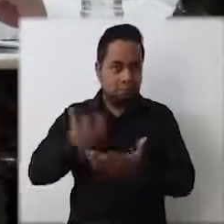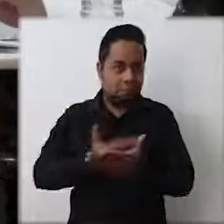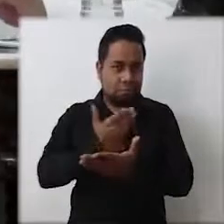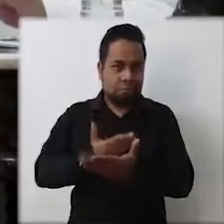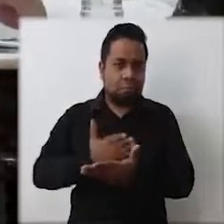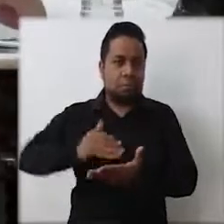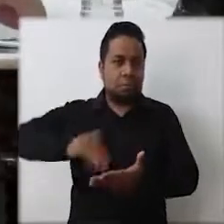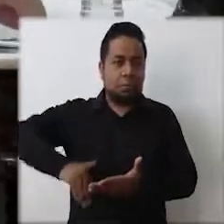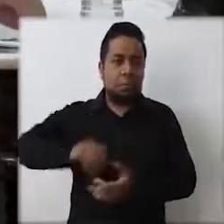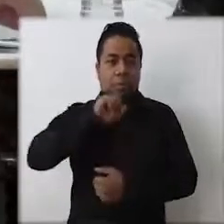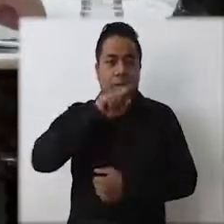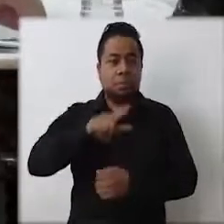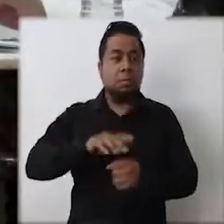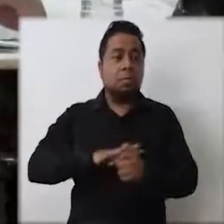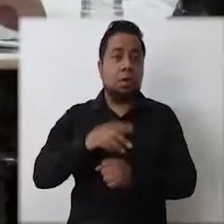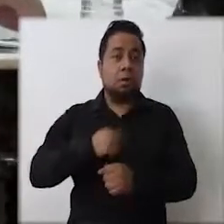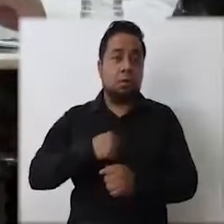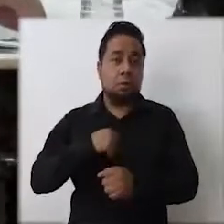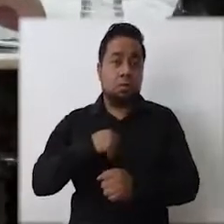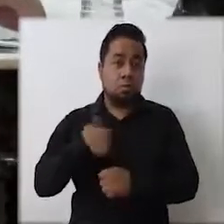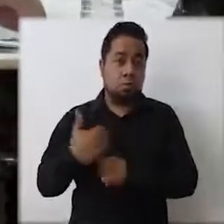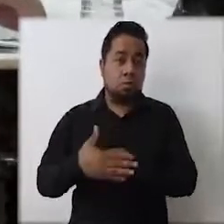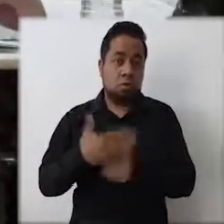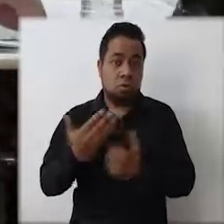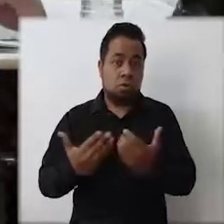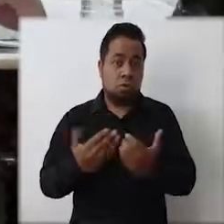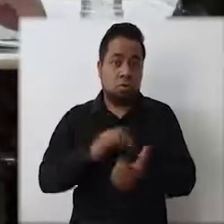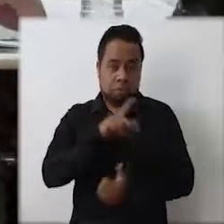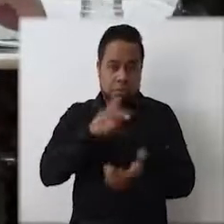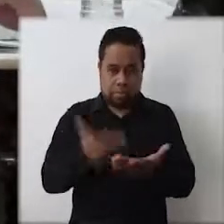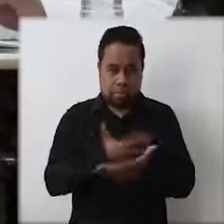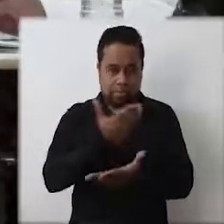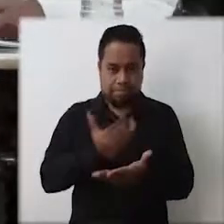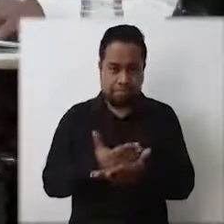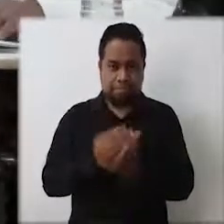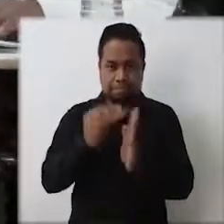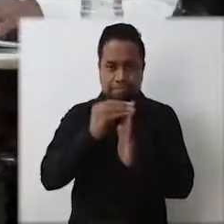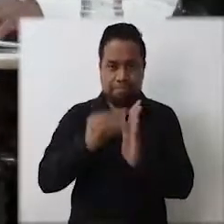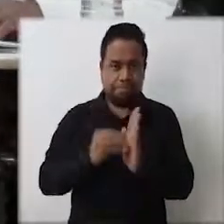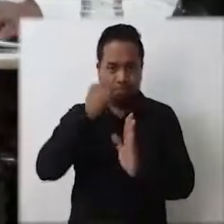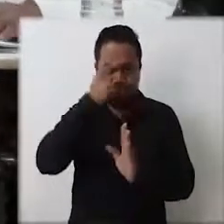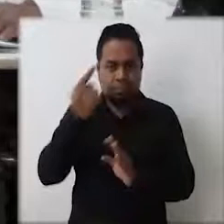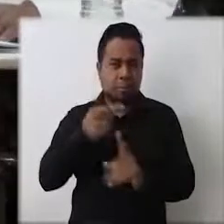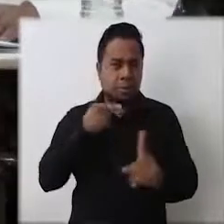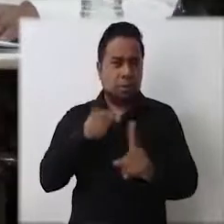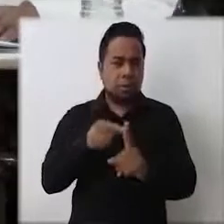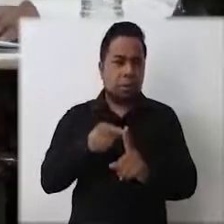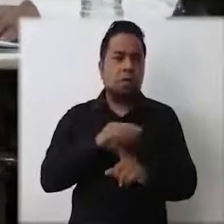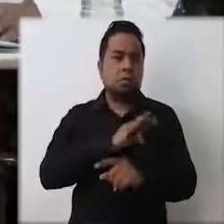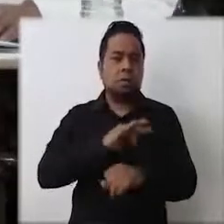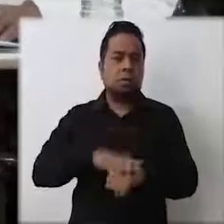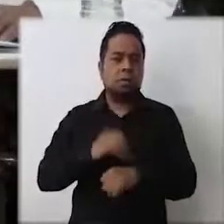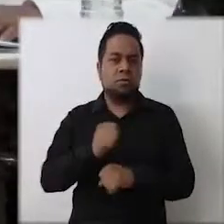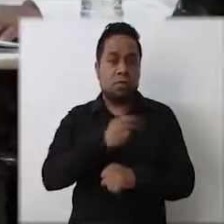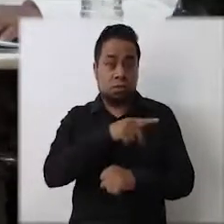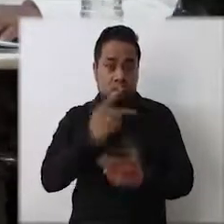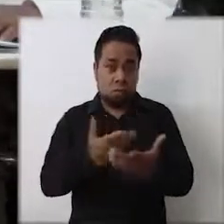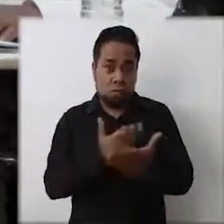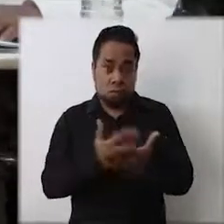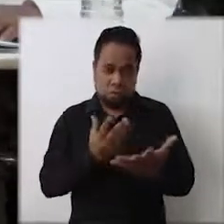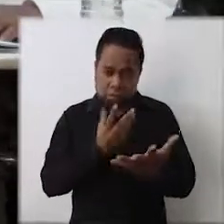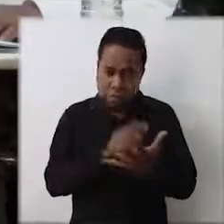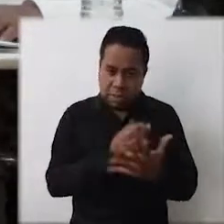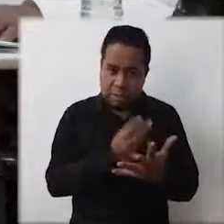de aprobarse el punto de acuerdo suscrito por la regidora Mirna López Torres con el que se acaba de dar cuenta. Quienes estén a favor de la